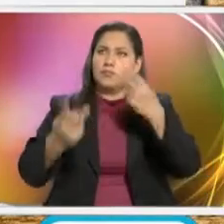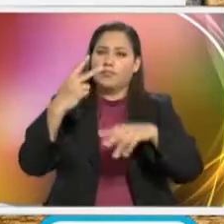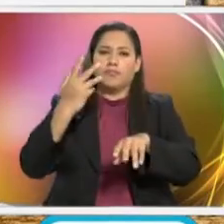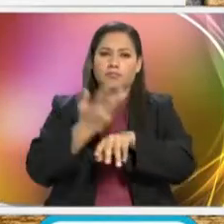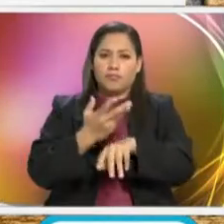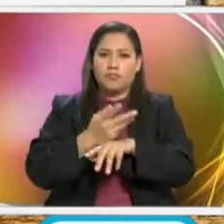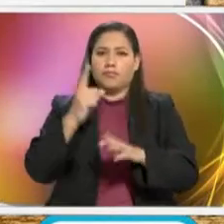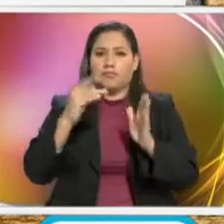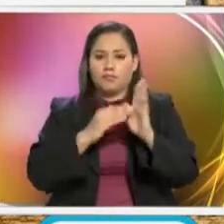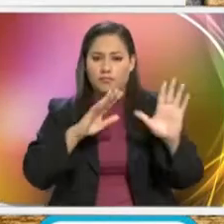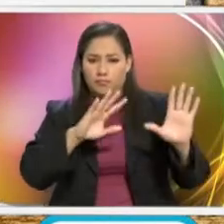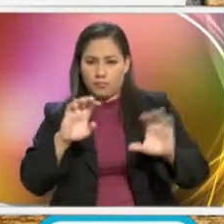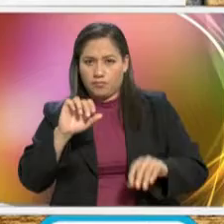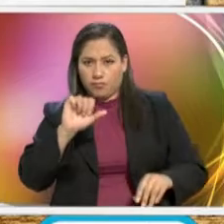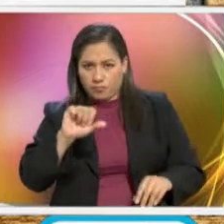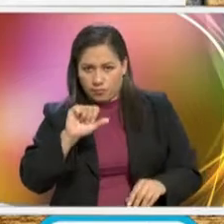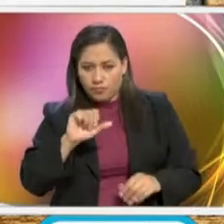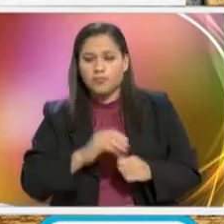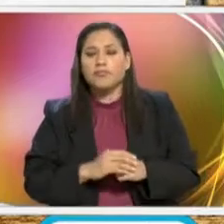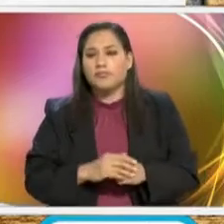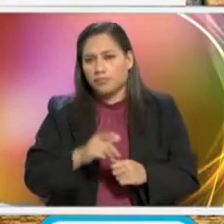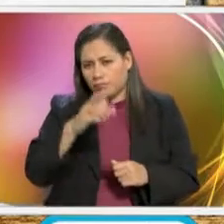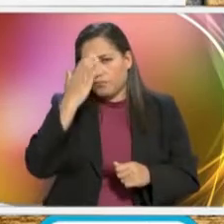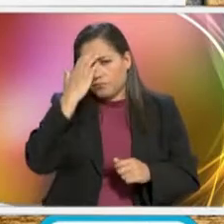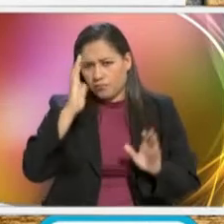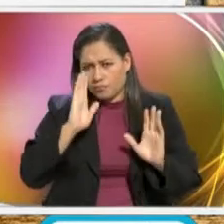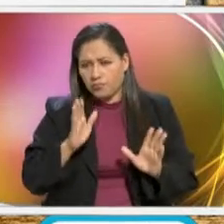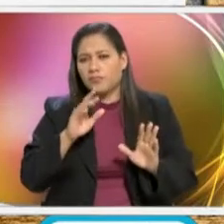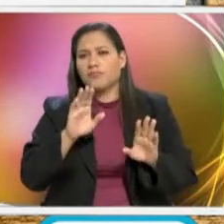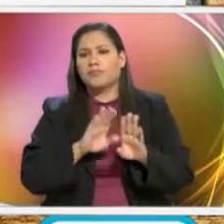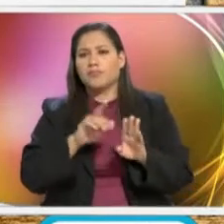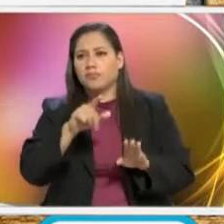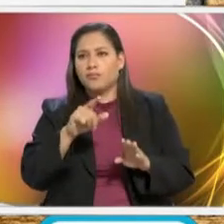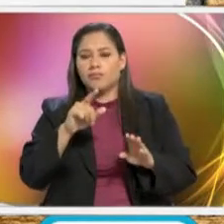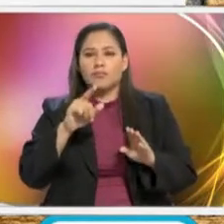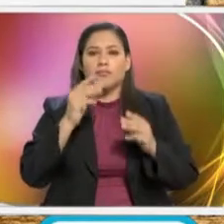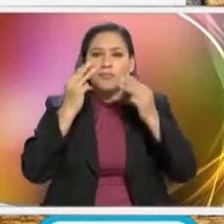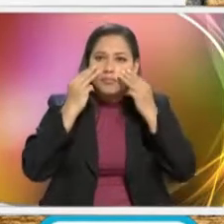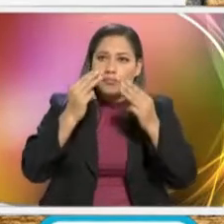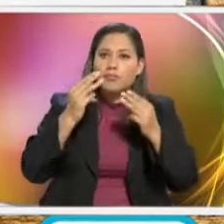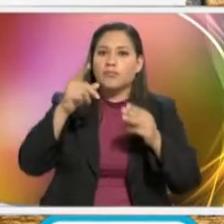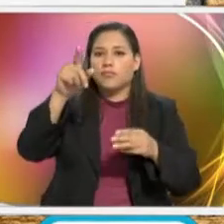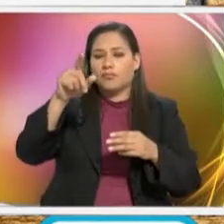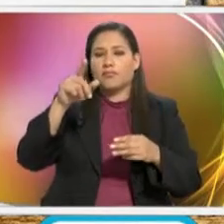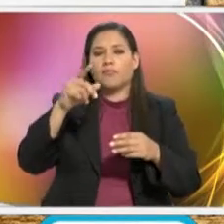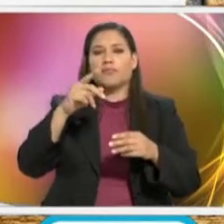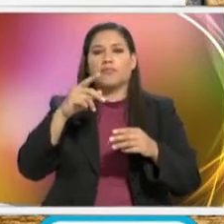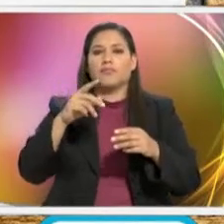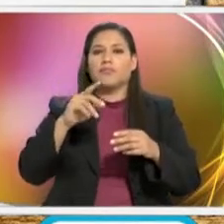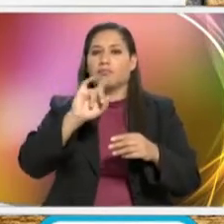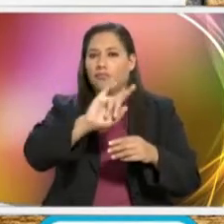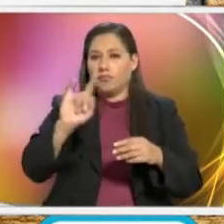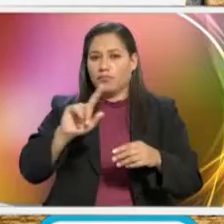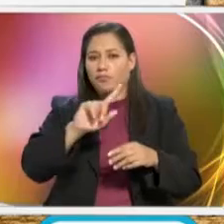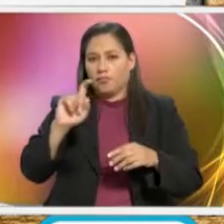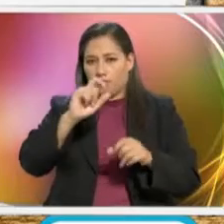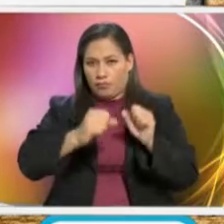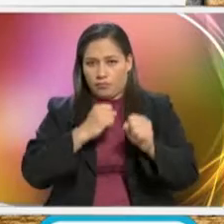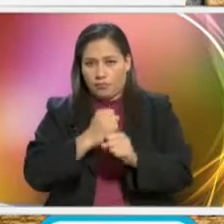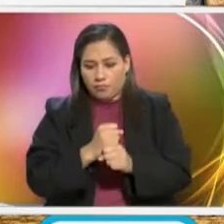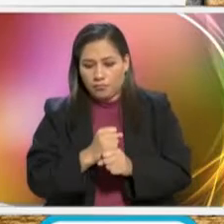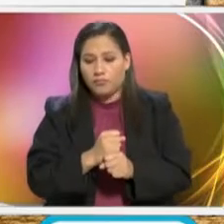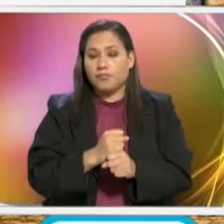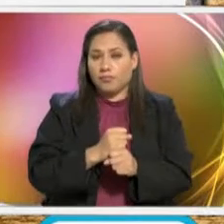de 1916, o mejor conocida como la expedición punitiva, que está en su centenario. Así que además de la